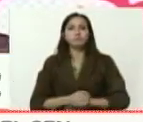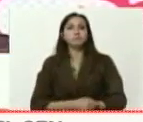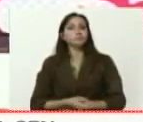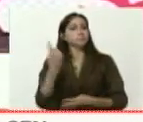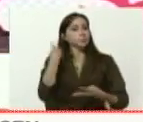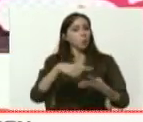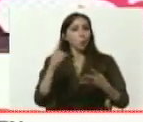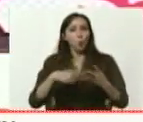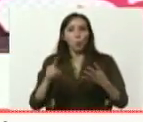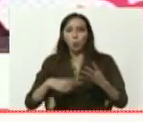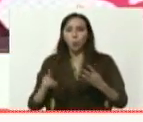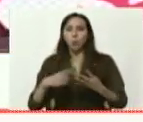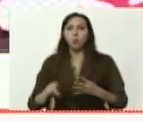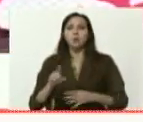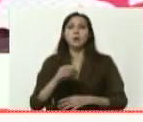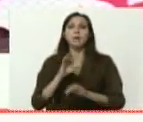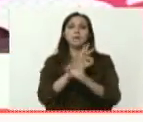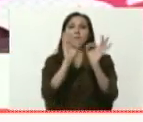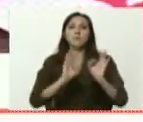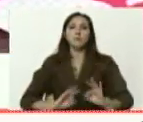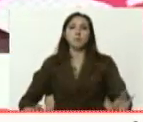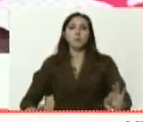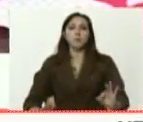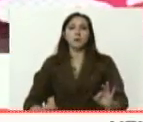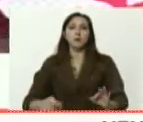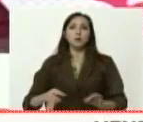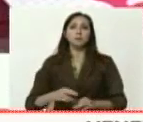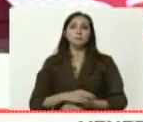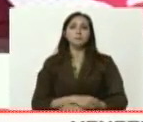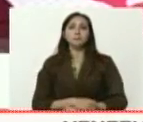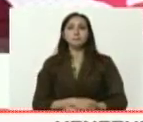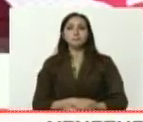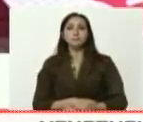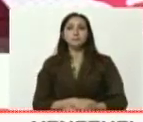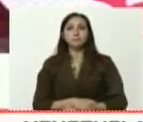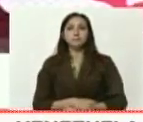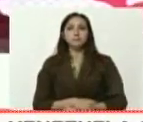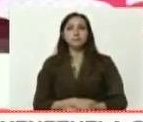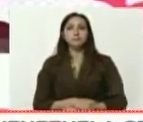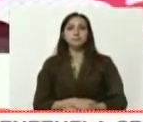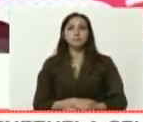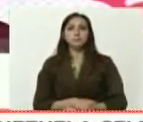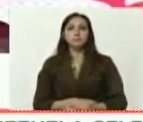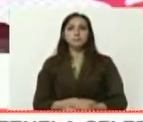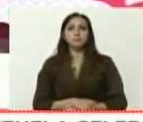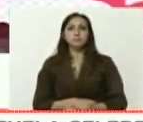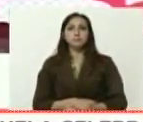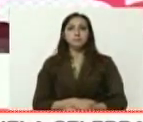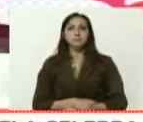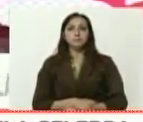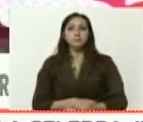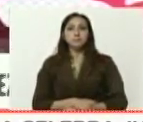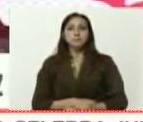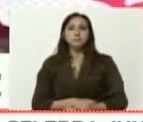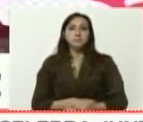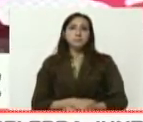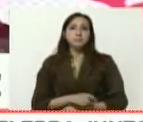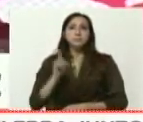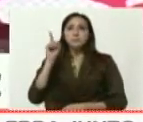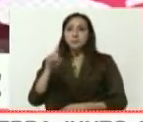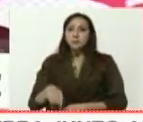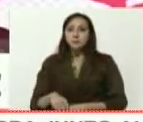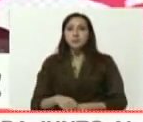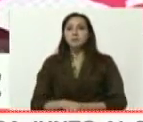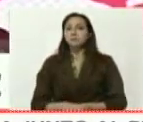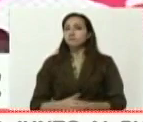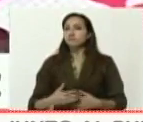razones y contradicciones que nos vamos a abundar aquí hoy. Y están en desconcierto,